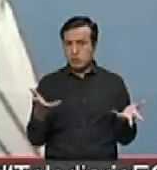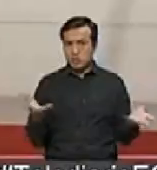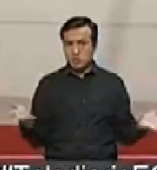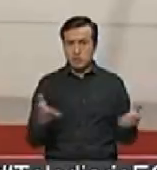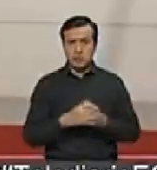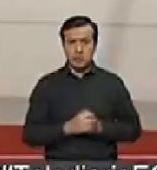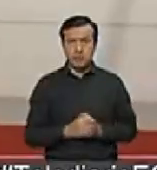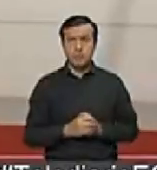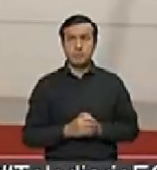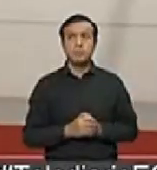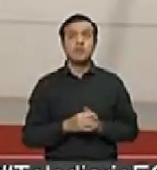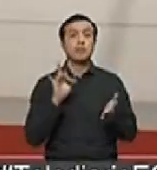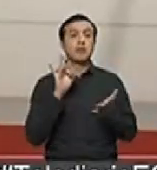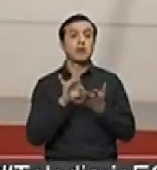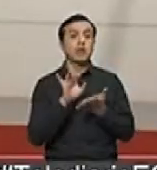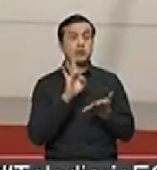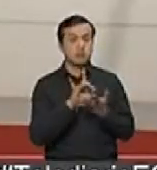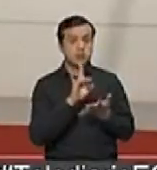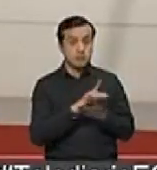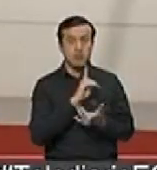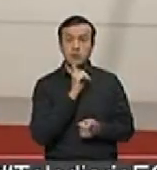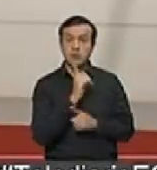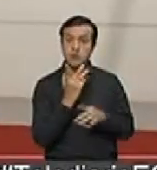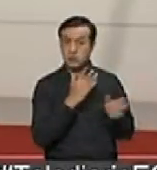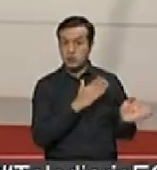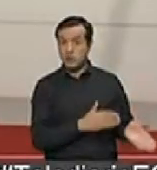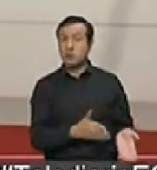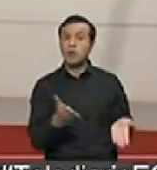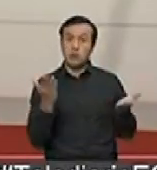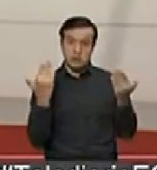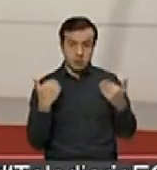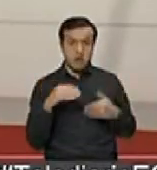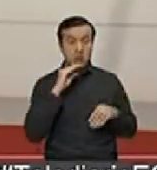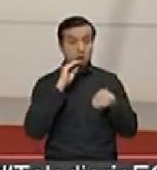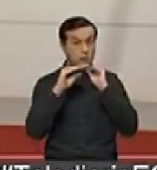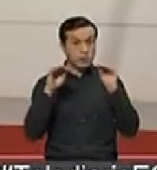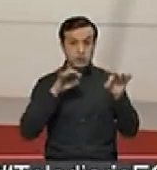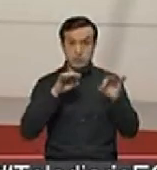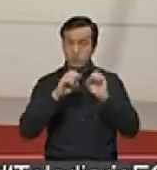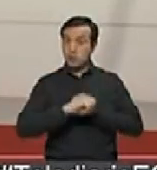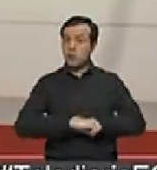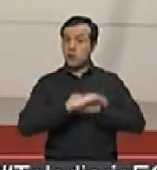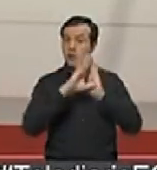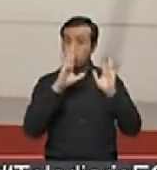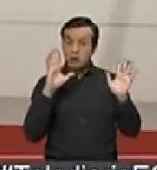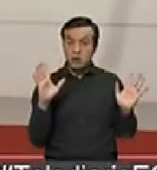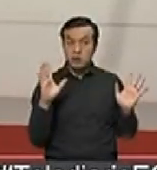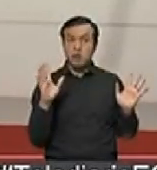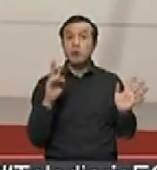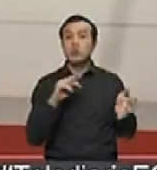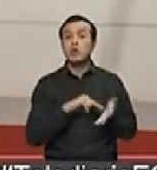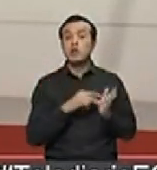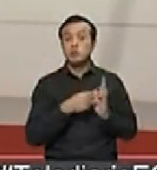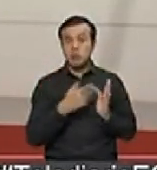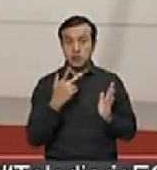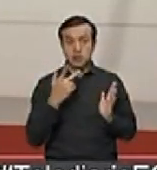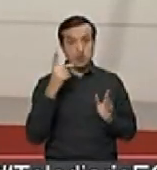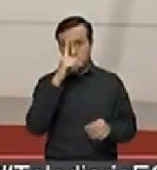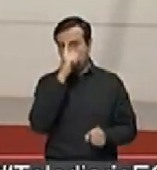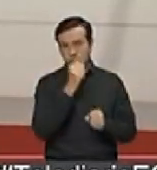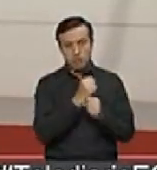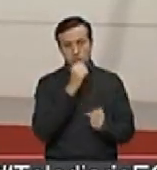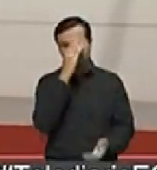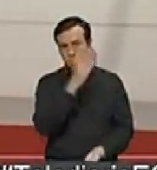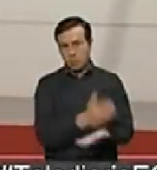intempestivo? Bueno, el despido intempestivo se maneja, está establecido. El despido intempestivo, valga la oportunidad para aclarar, es un acto que irrumpe la relación laboral en